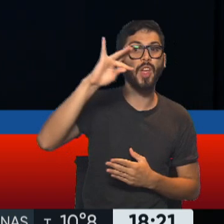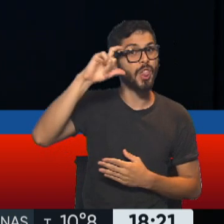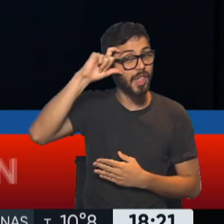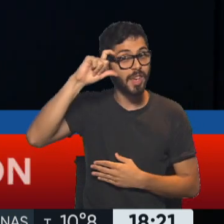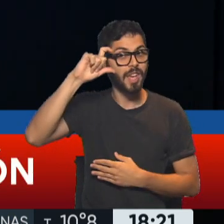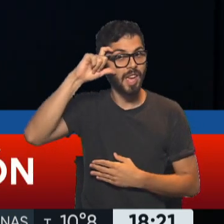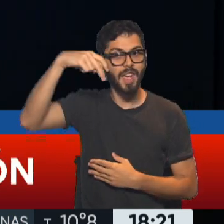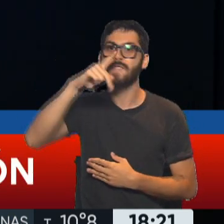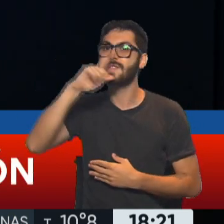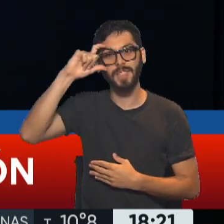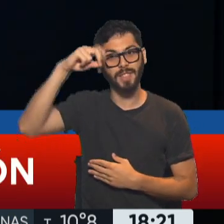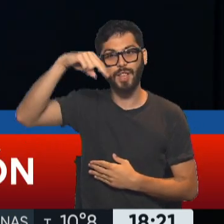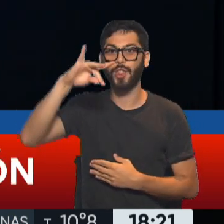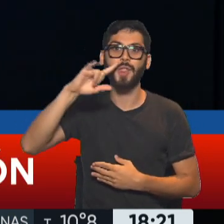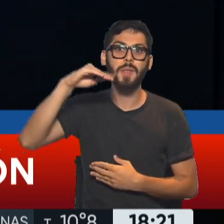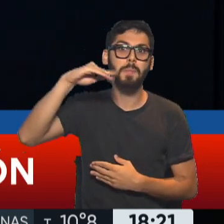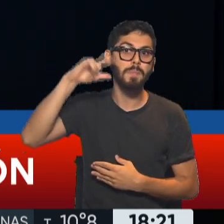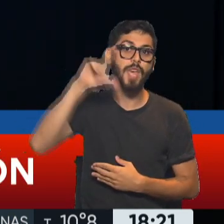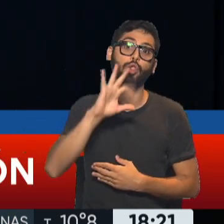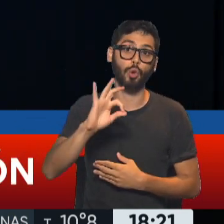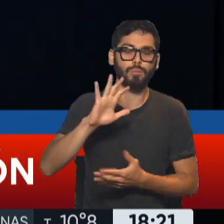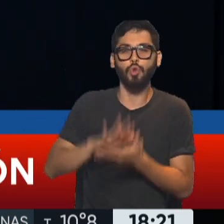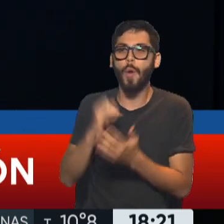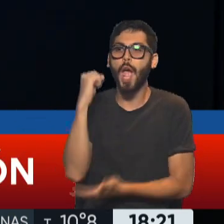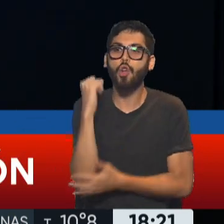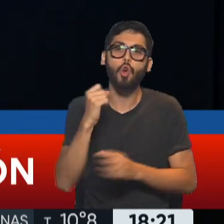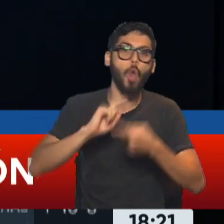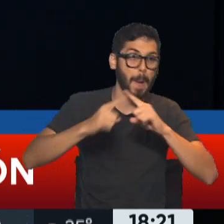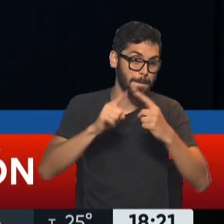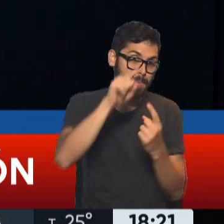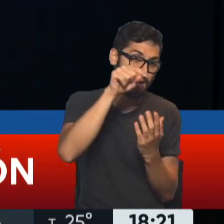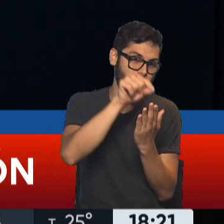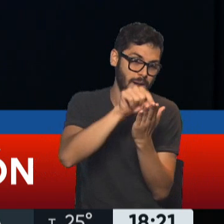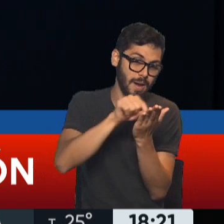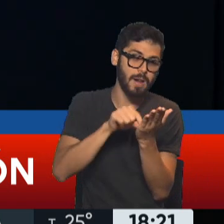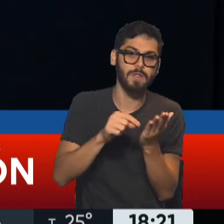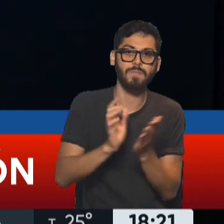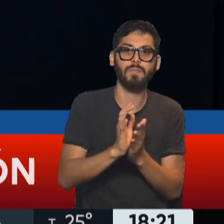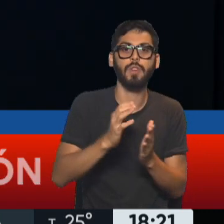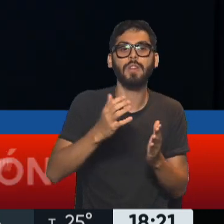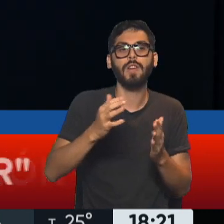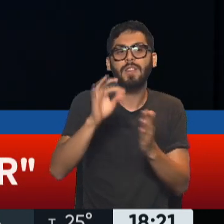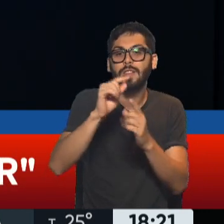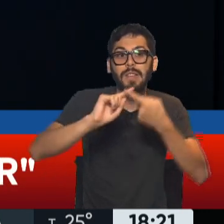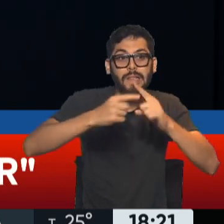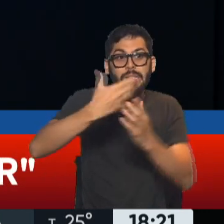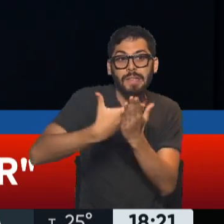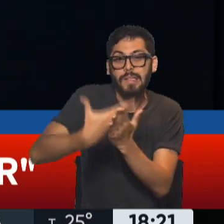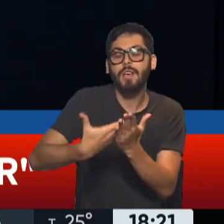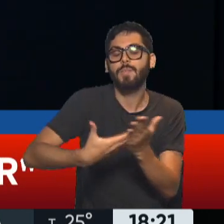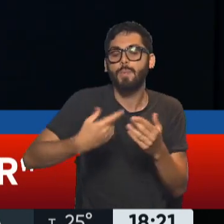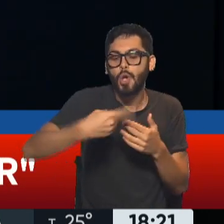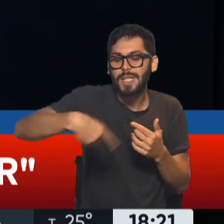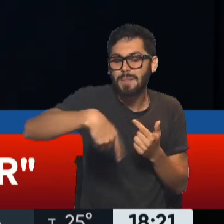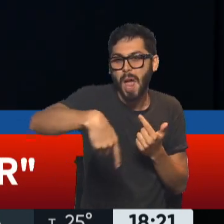entre la Nación, entre el Gobierno Nacional y el Fondo Monetario Internacional, y esto va a llevar algunas semanas. Y esos memorandos se van a escribir sobre